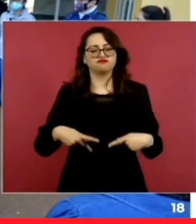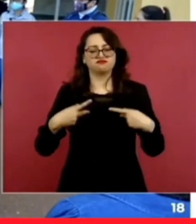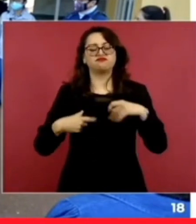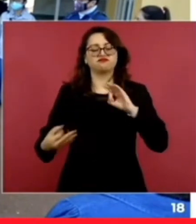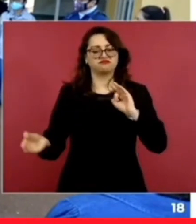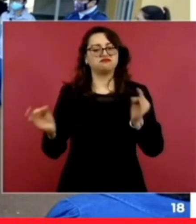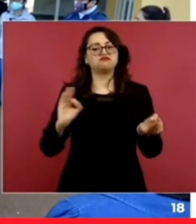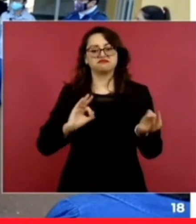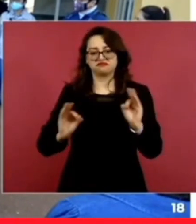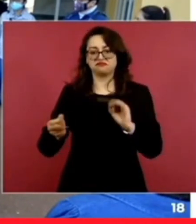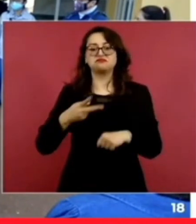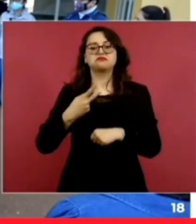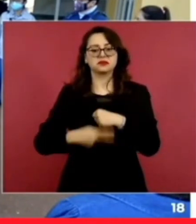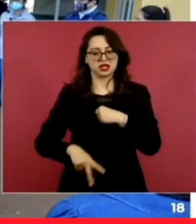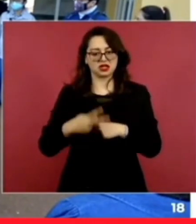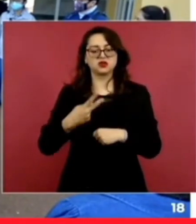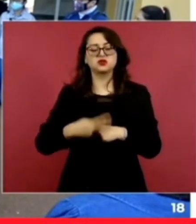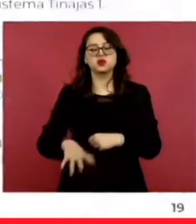estudiados. La siguiente.